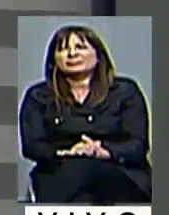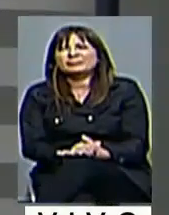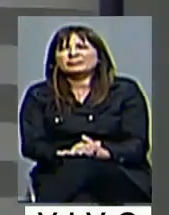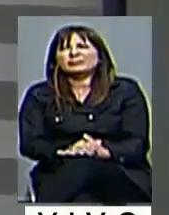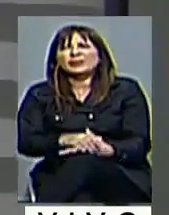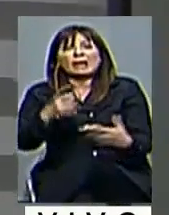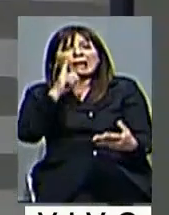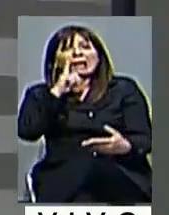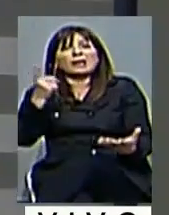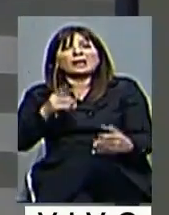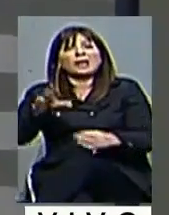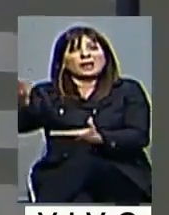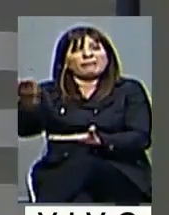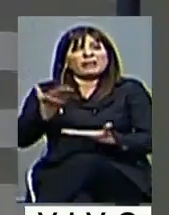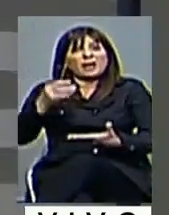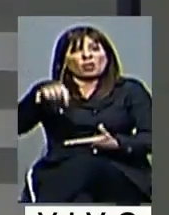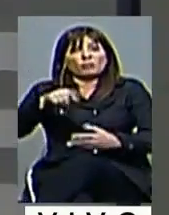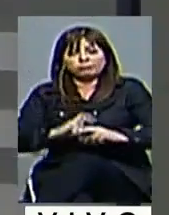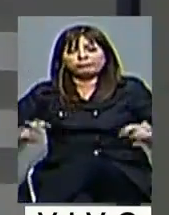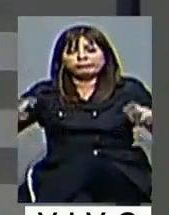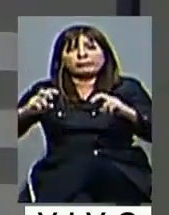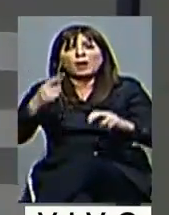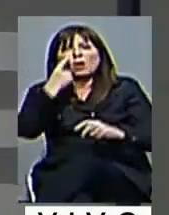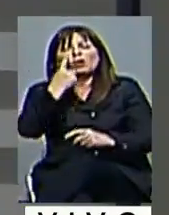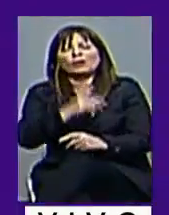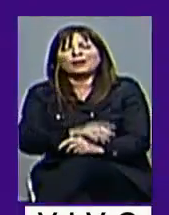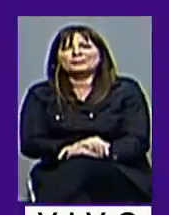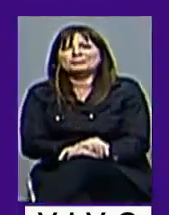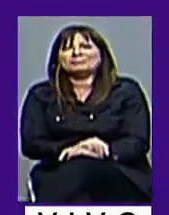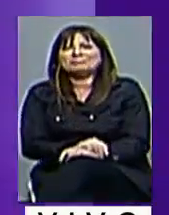¿Quiénes son nuestros invitados a este panel? Conozcámoslos.